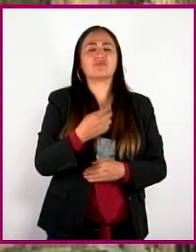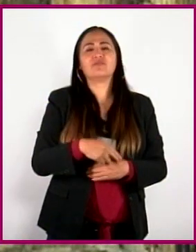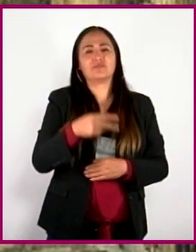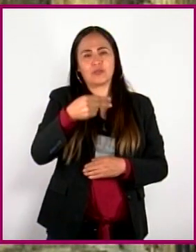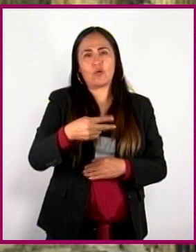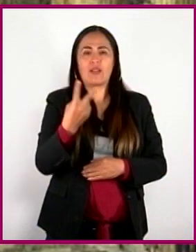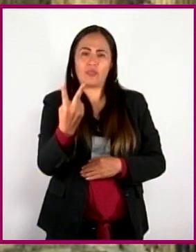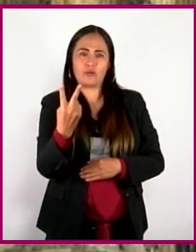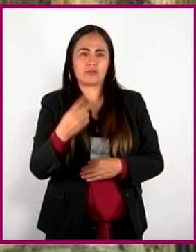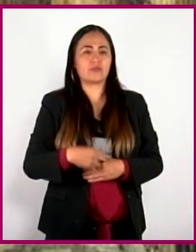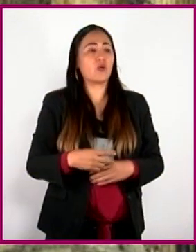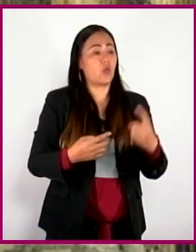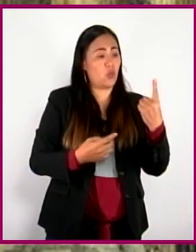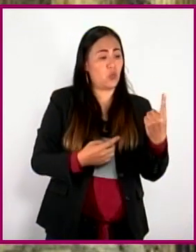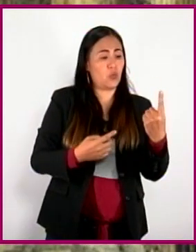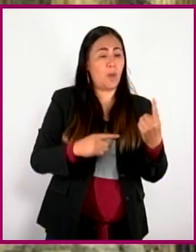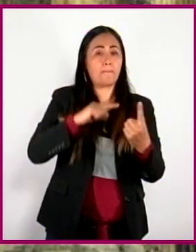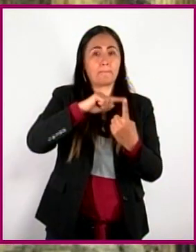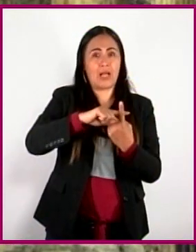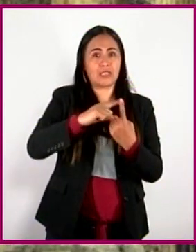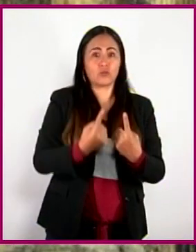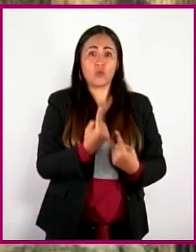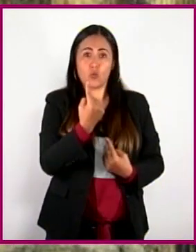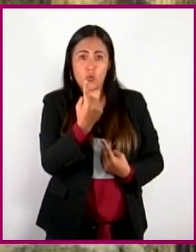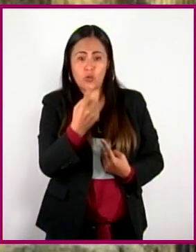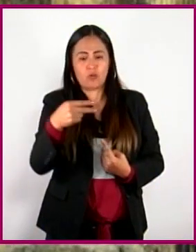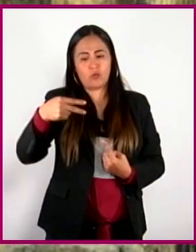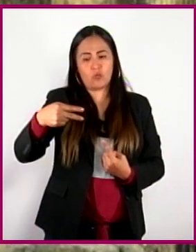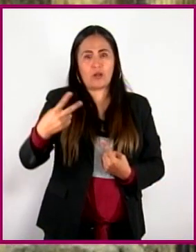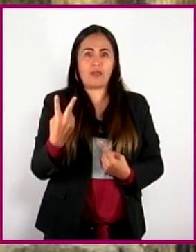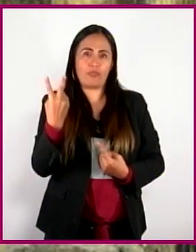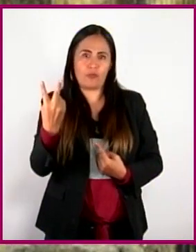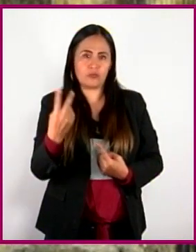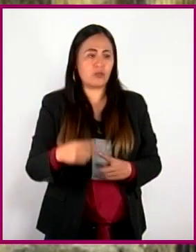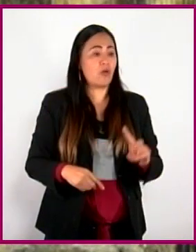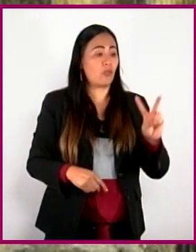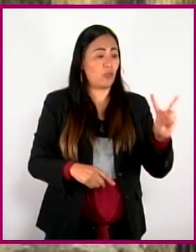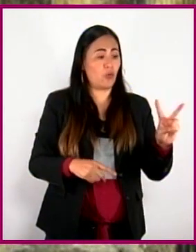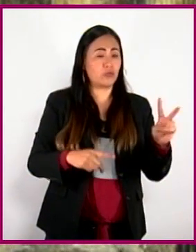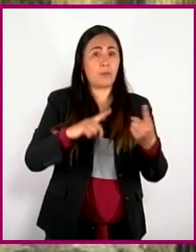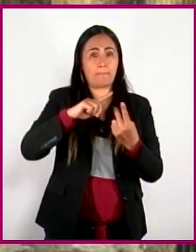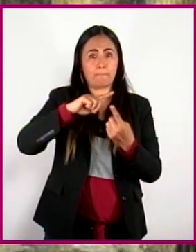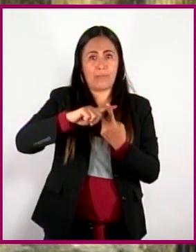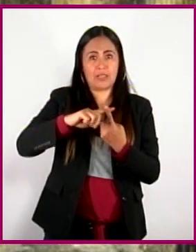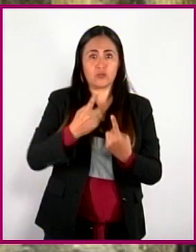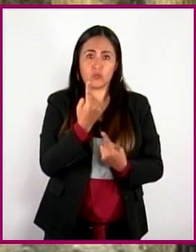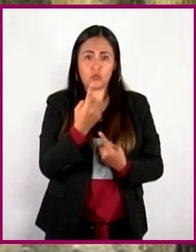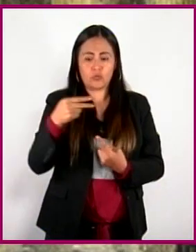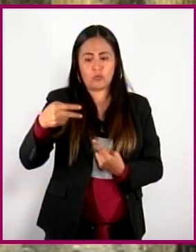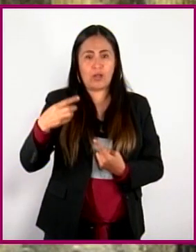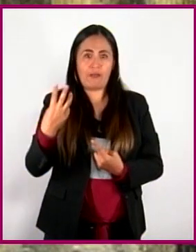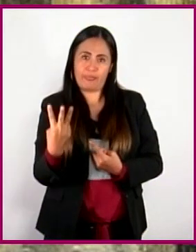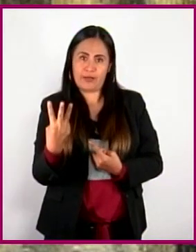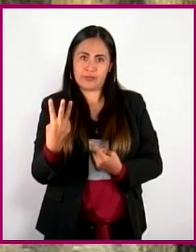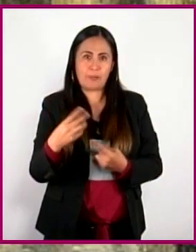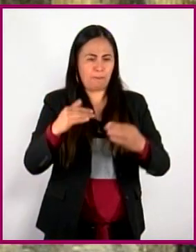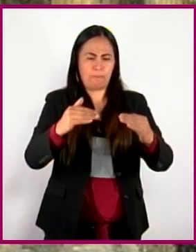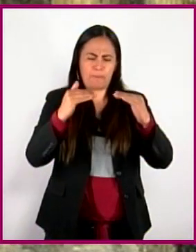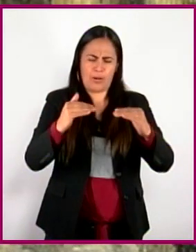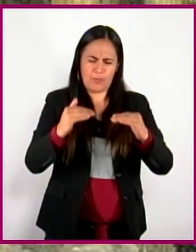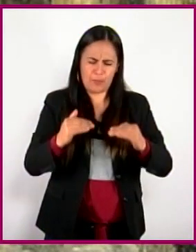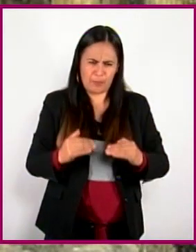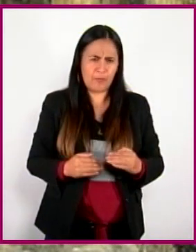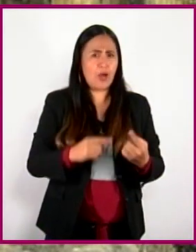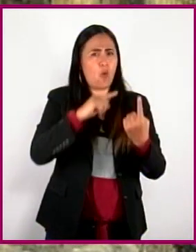al número 1 le sumamos 1 y así sucesivamente. 2 más 1 es igual a 3, etc. A este procedimiento de